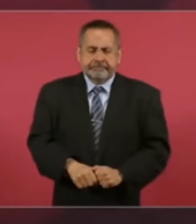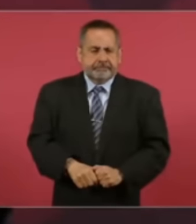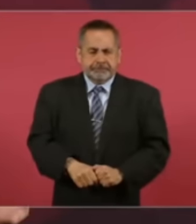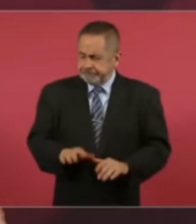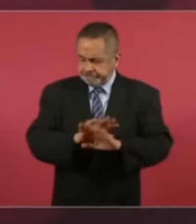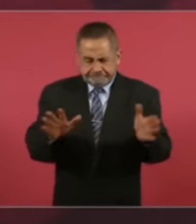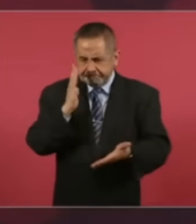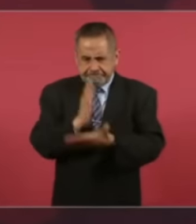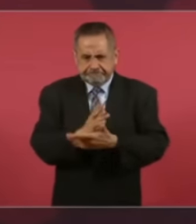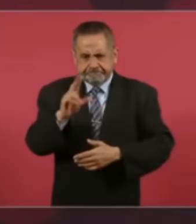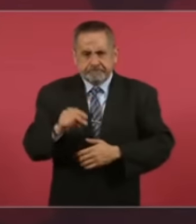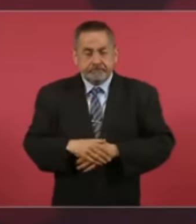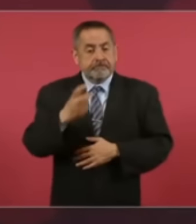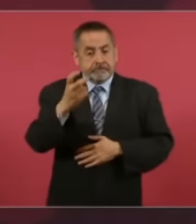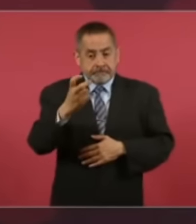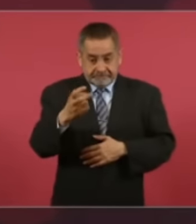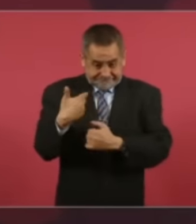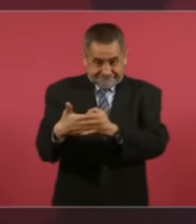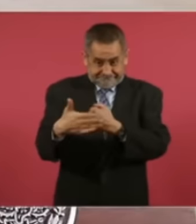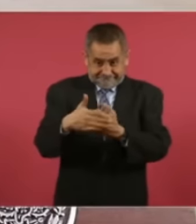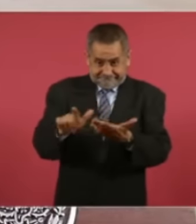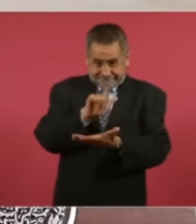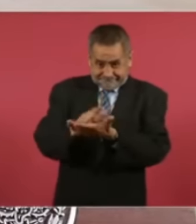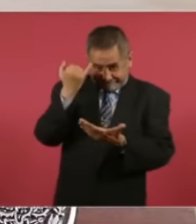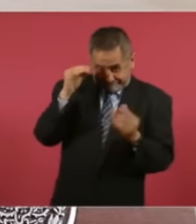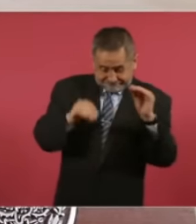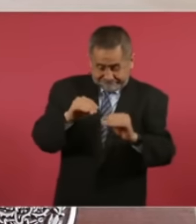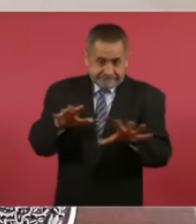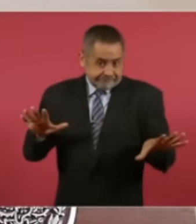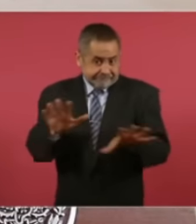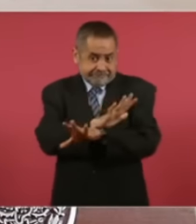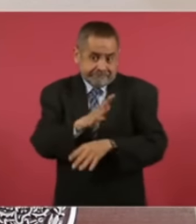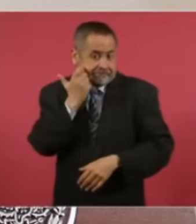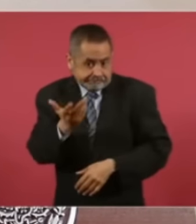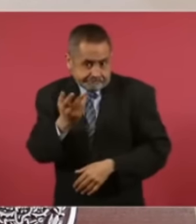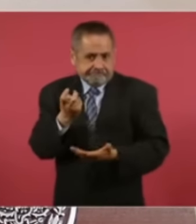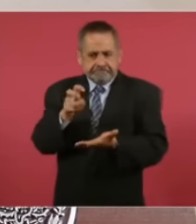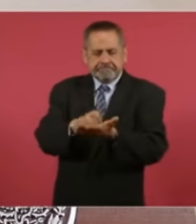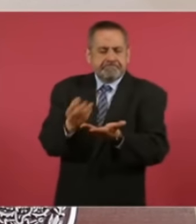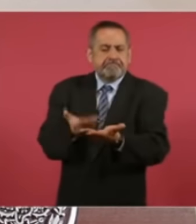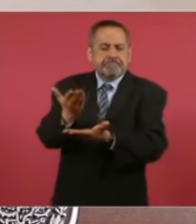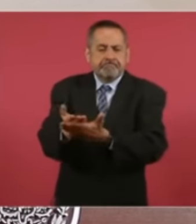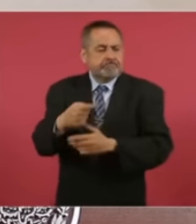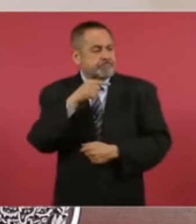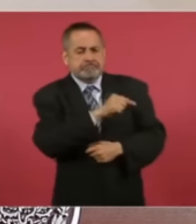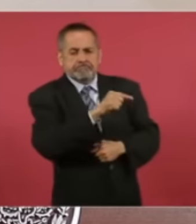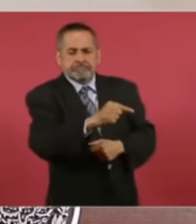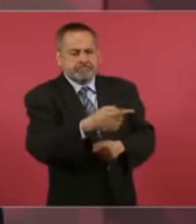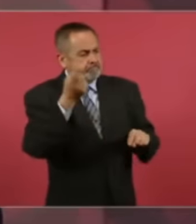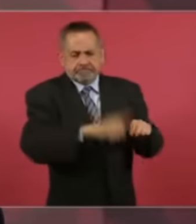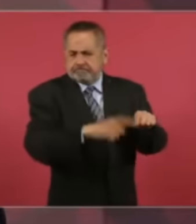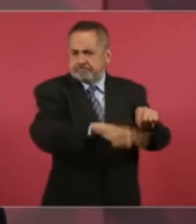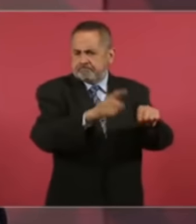Ya no. Entonces, en la reforma que estoy planteando, estoy proponiendo que desaparezcan todos estos